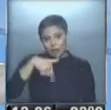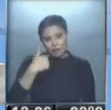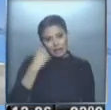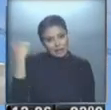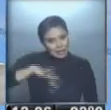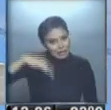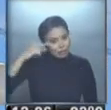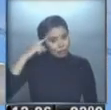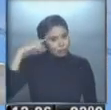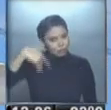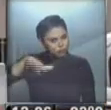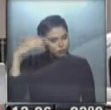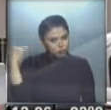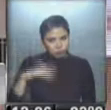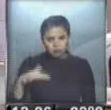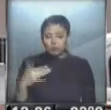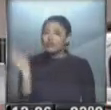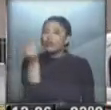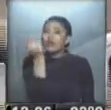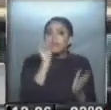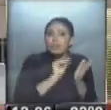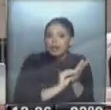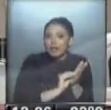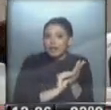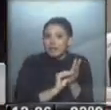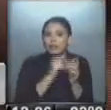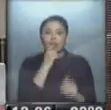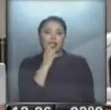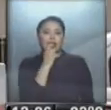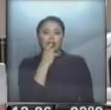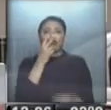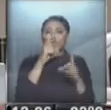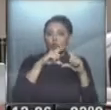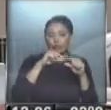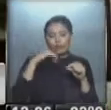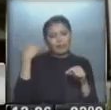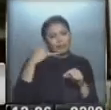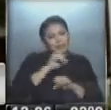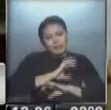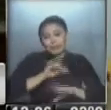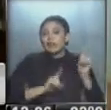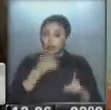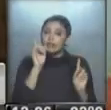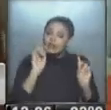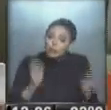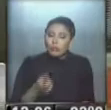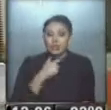caro, imagínense lo que va a ser para el Mundial. Los precios de los paquetes, hablamos de cifras siderales, pero muchos van a querer